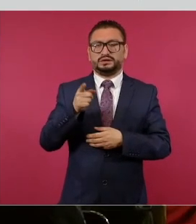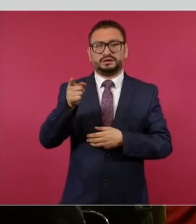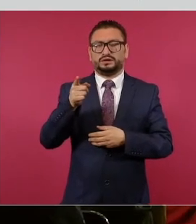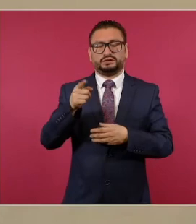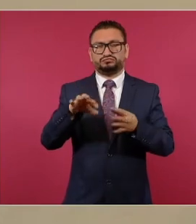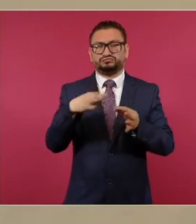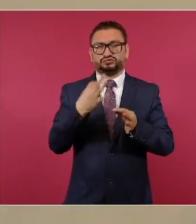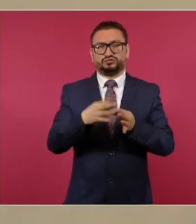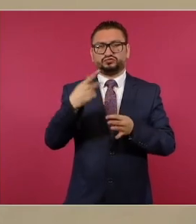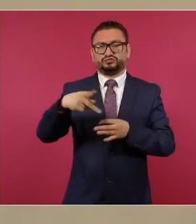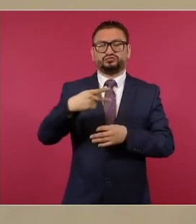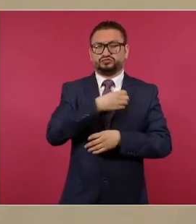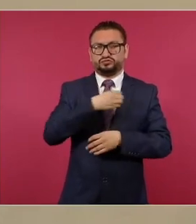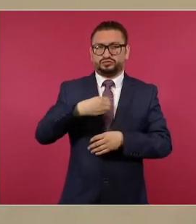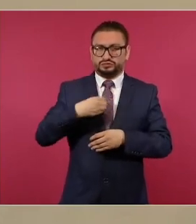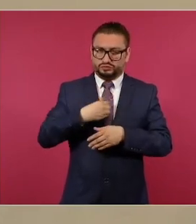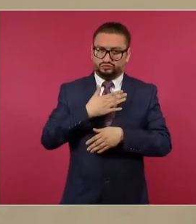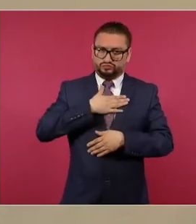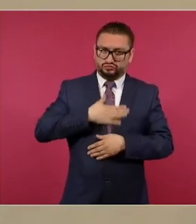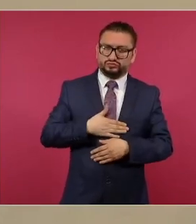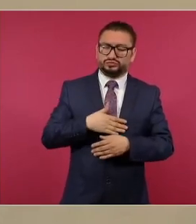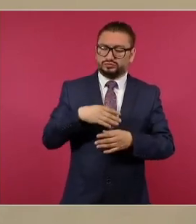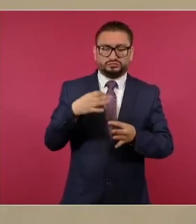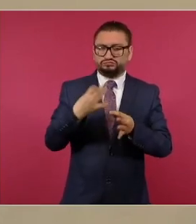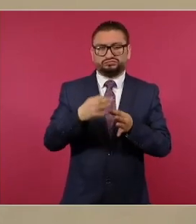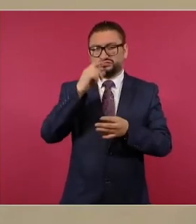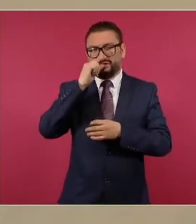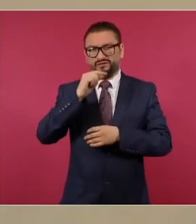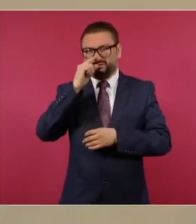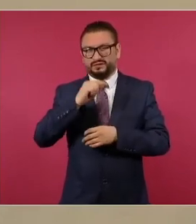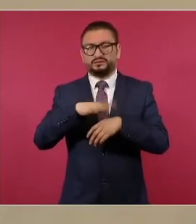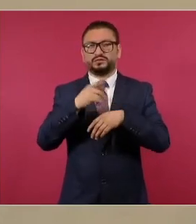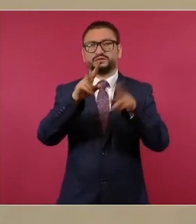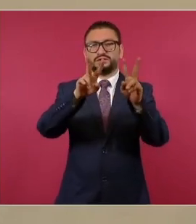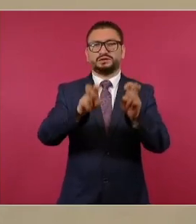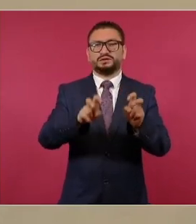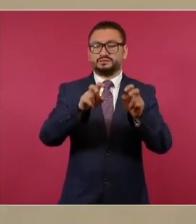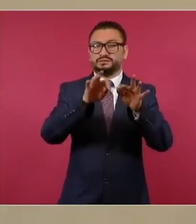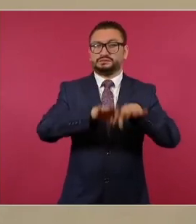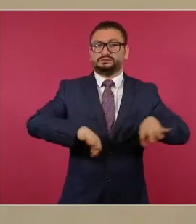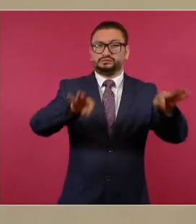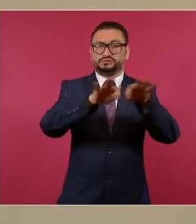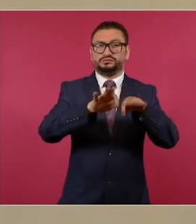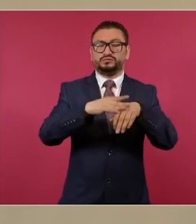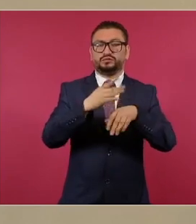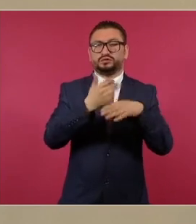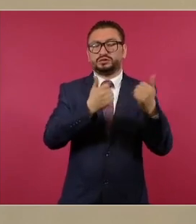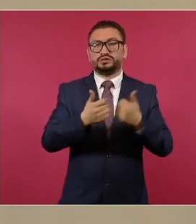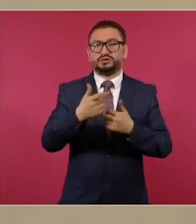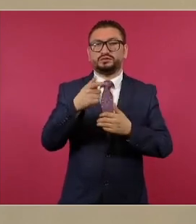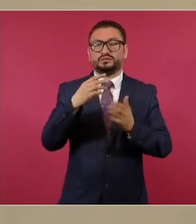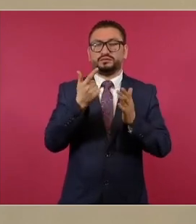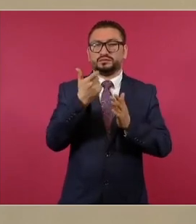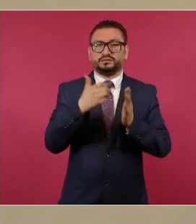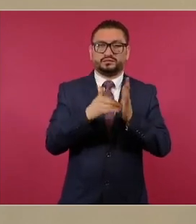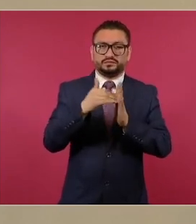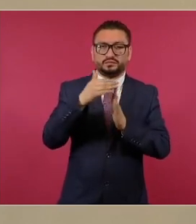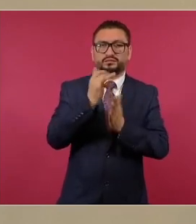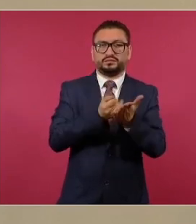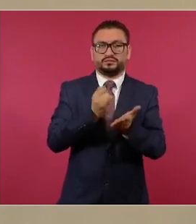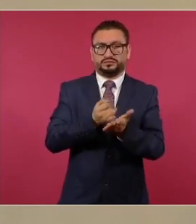incumple su obligación de impartir justicia en asuntos que importan miles de millones de pesos en perjuicios